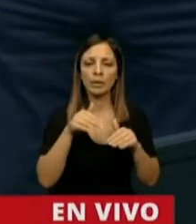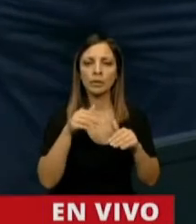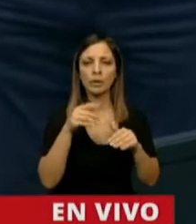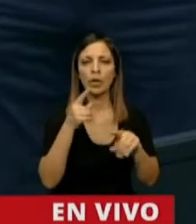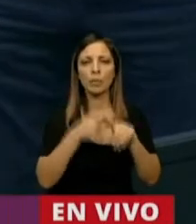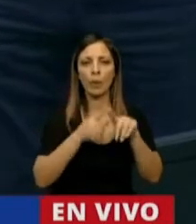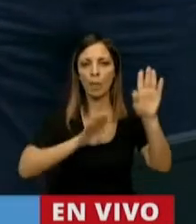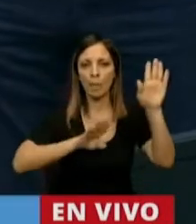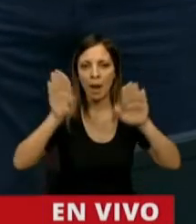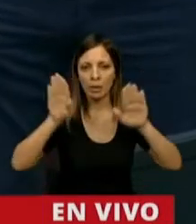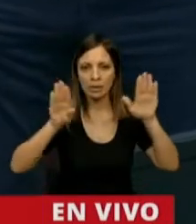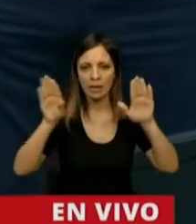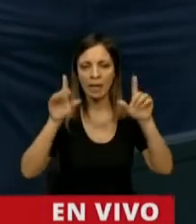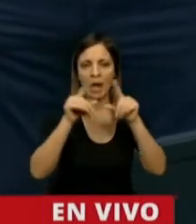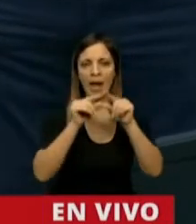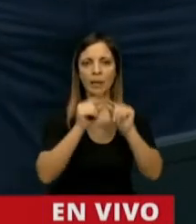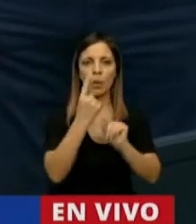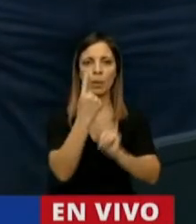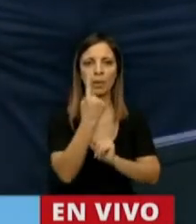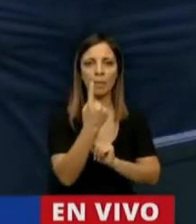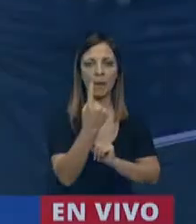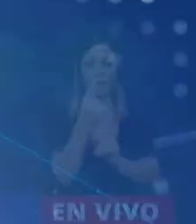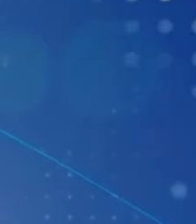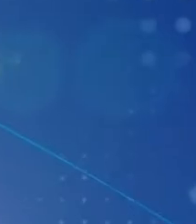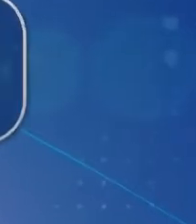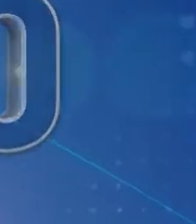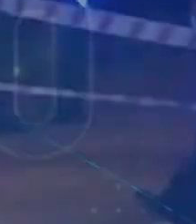de 33%.